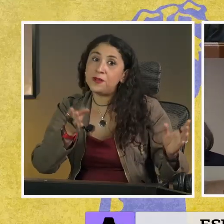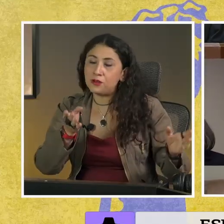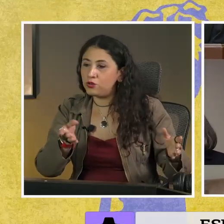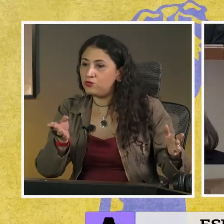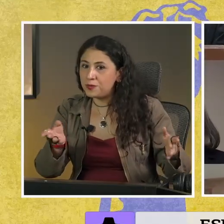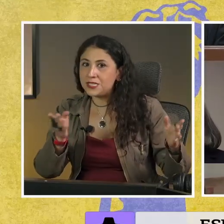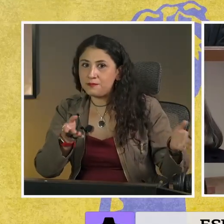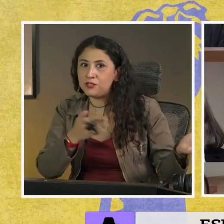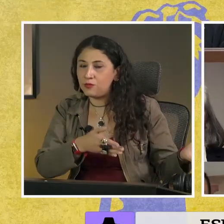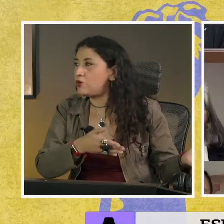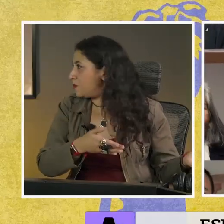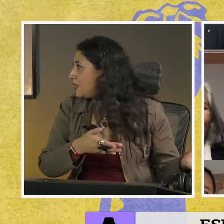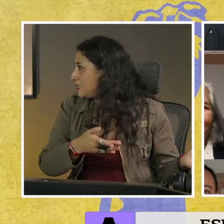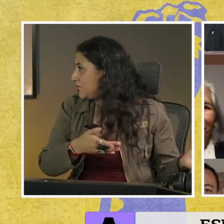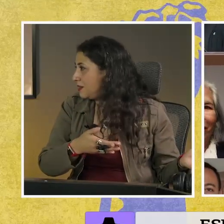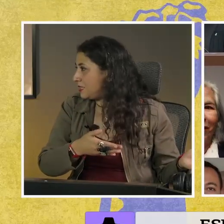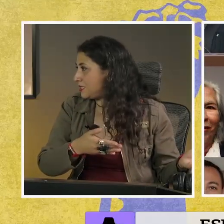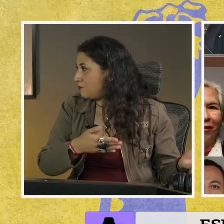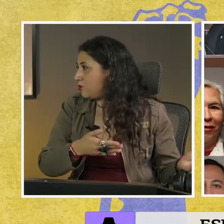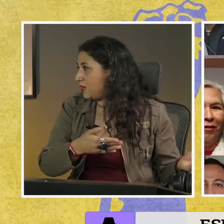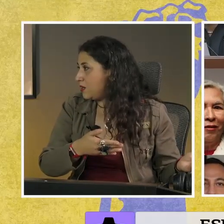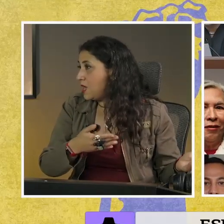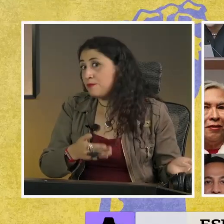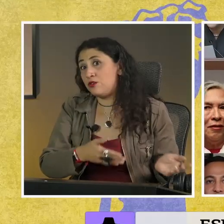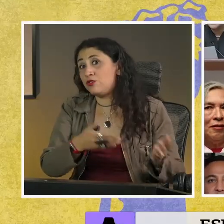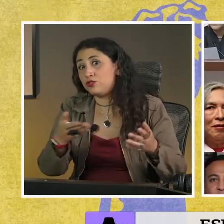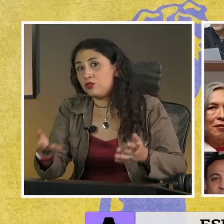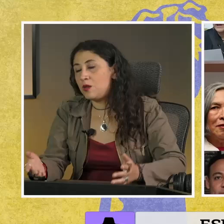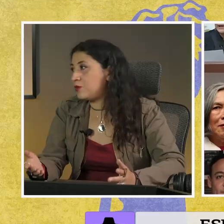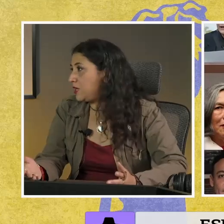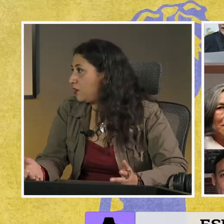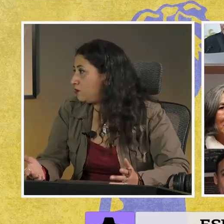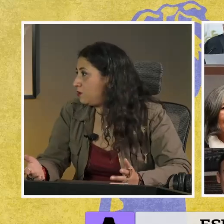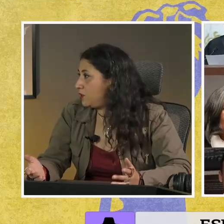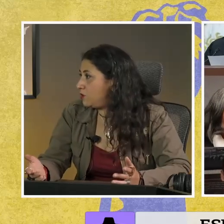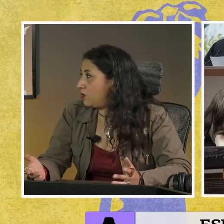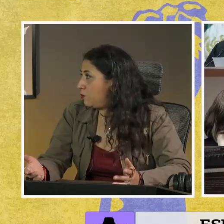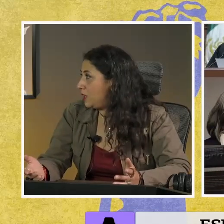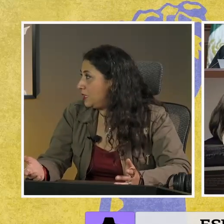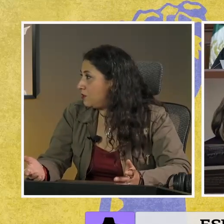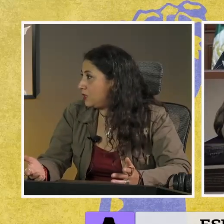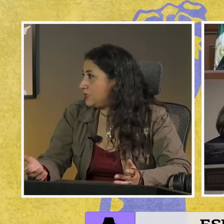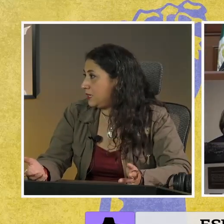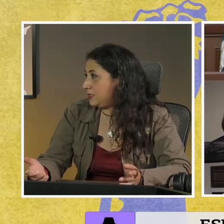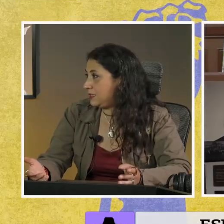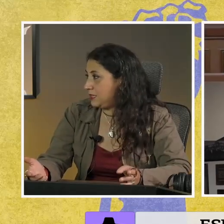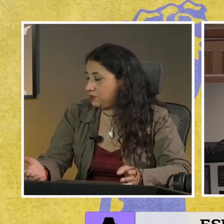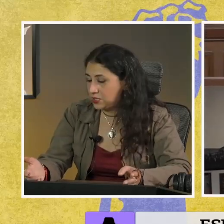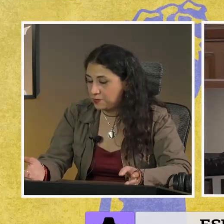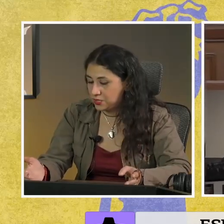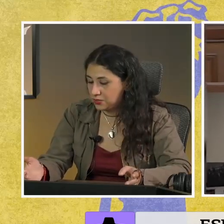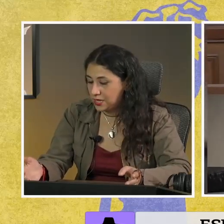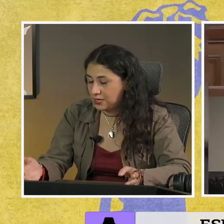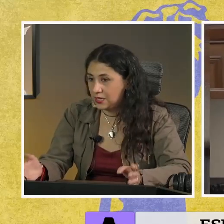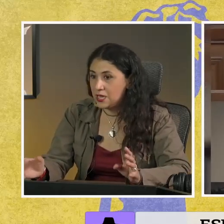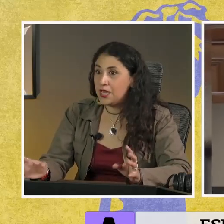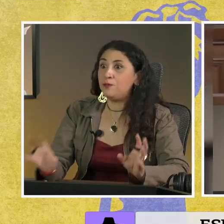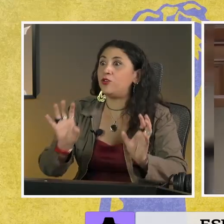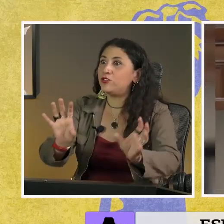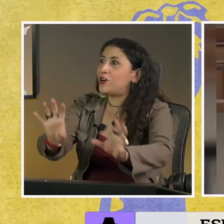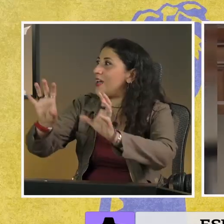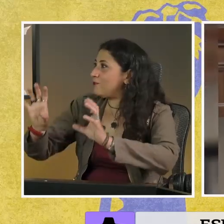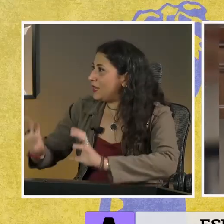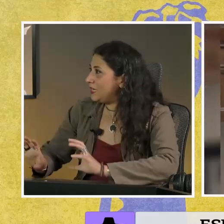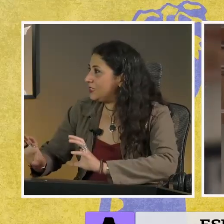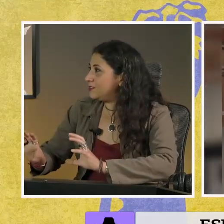con un pensamiento muy parecido al de esta mujer, pero con todo el poder económico y político que sigue teniendo este personaje.